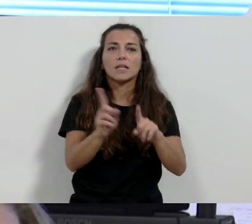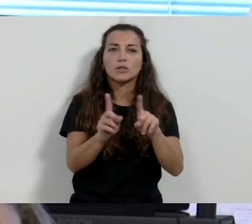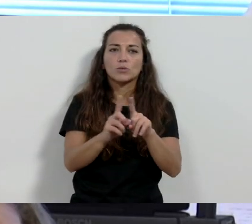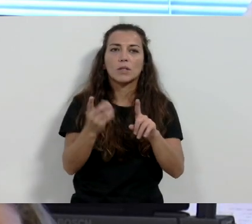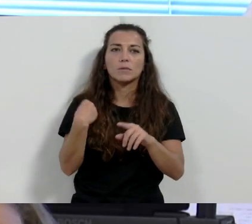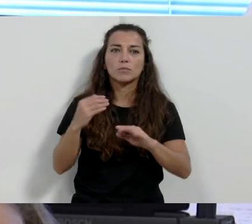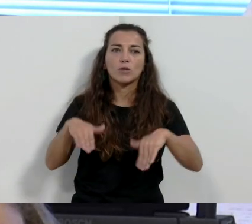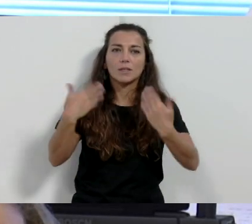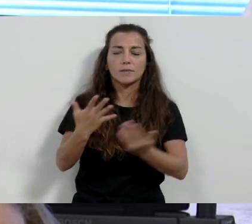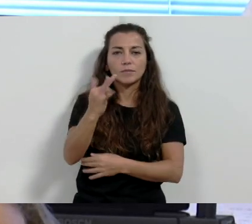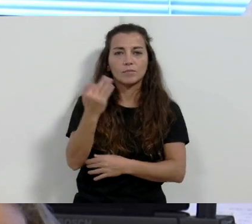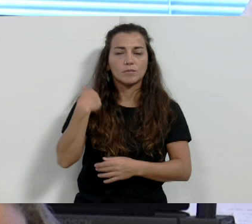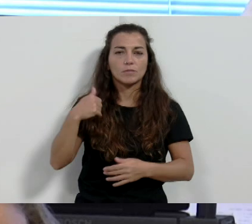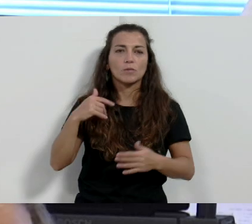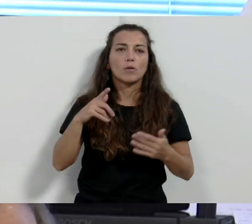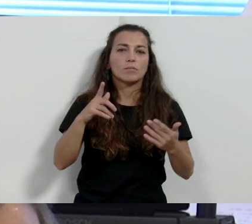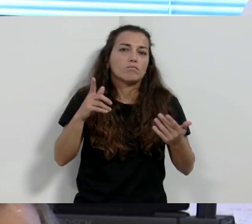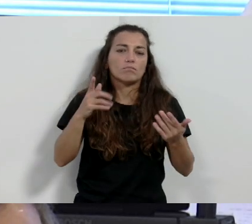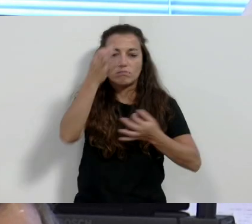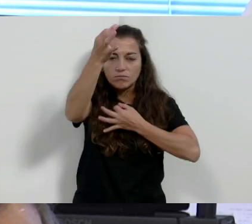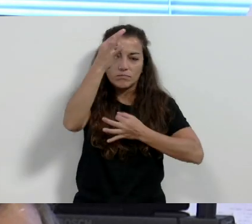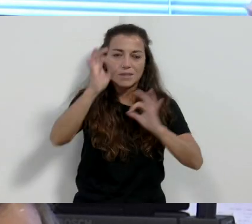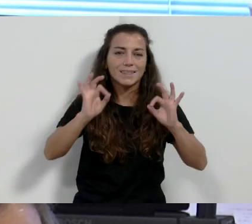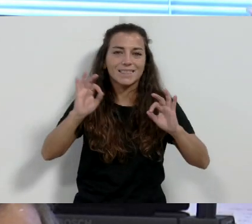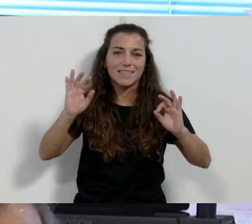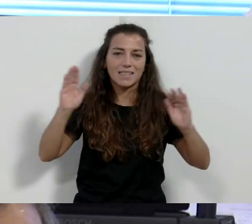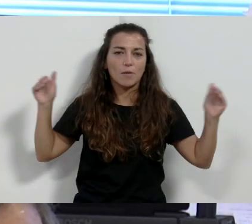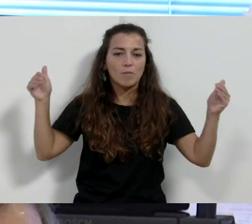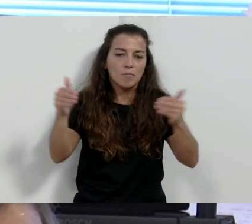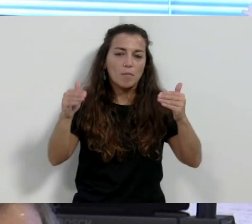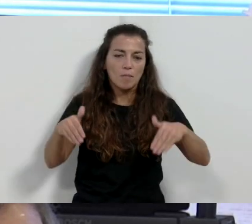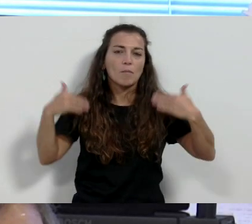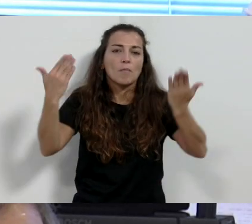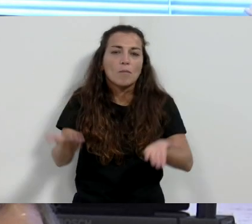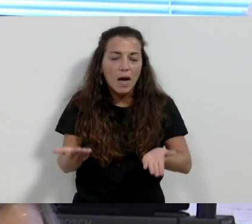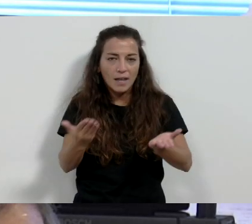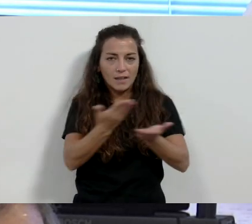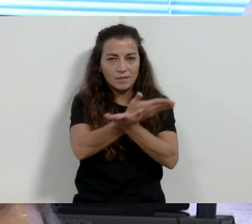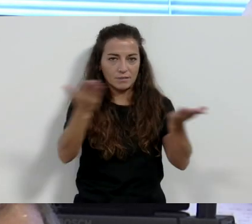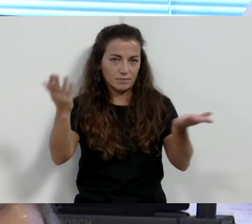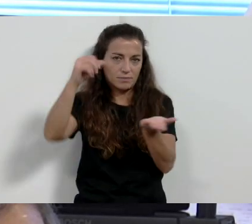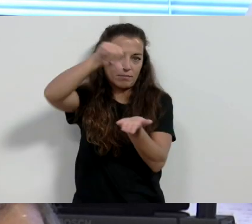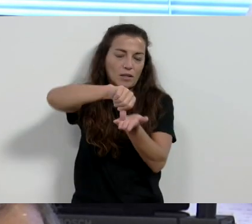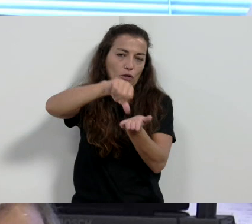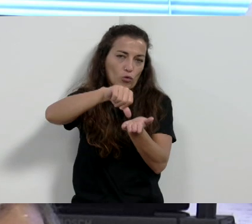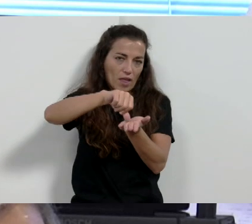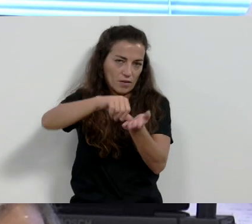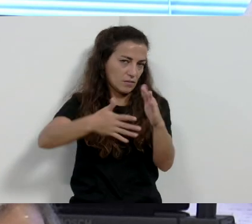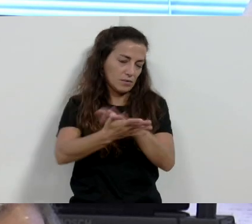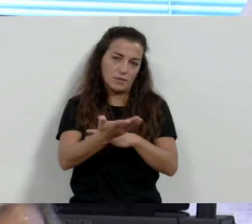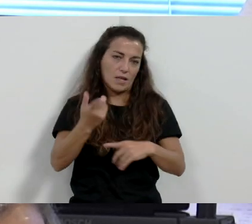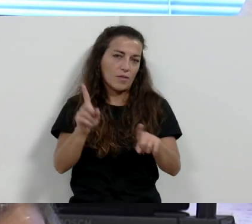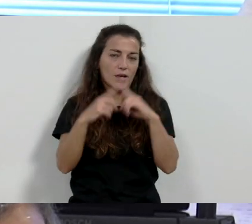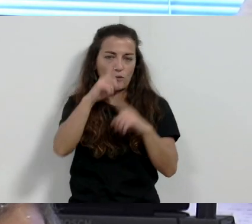presentes de la ciudad y para la ciudad y, por supuesto, que en la labor también de representación de la ciudad, aunque sea de un funcionario o funcionaria